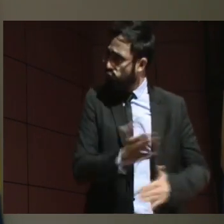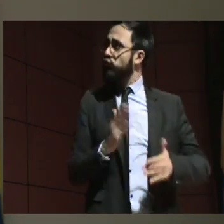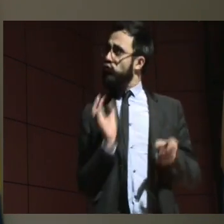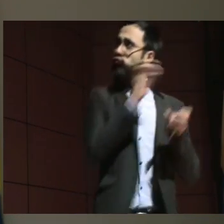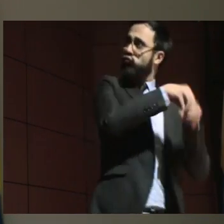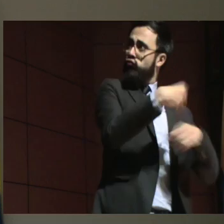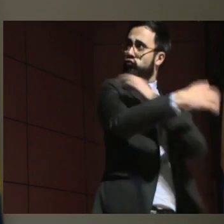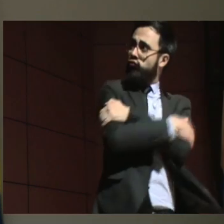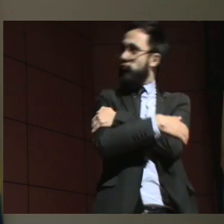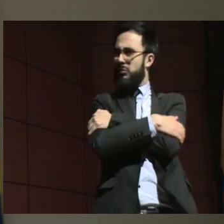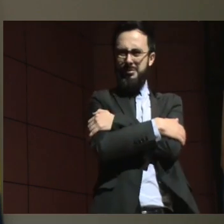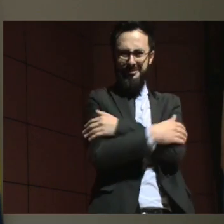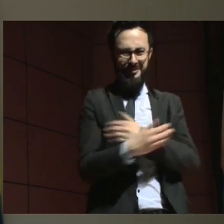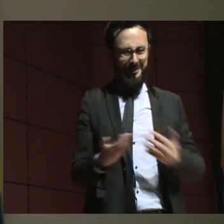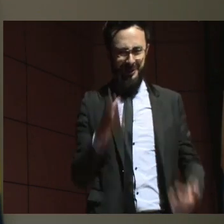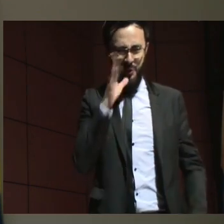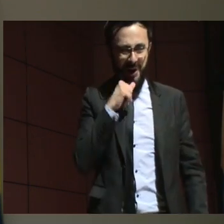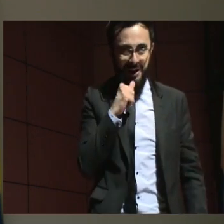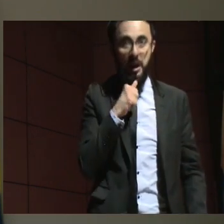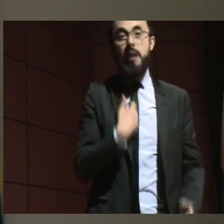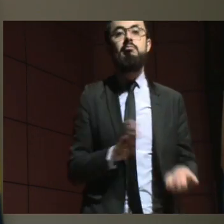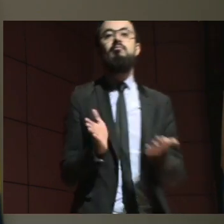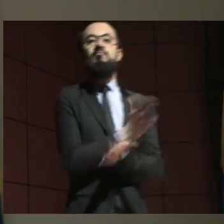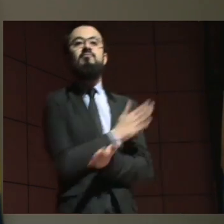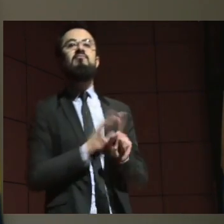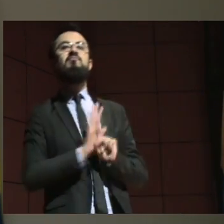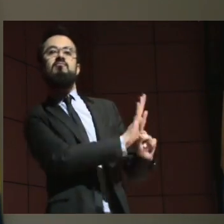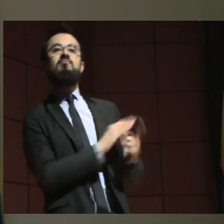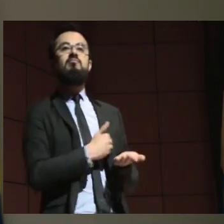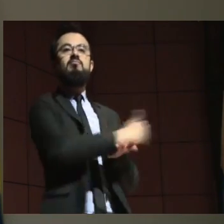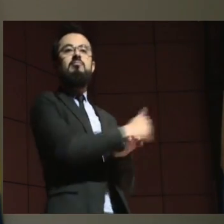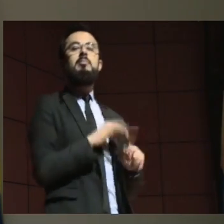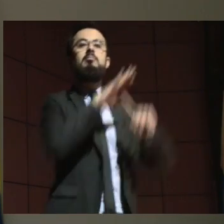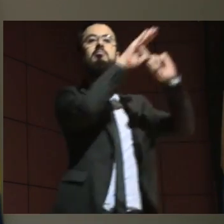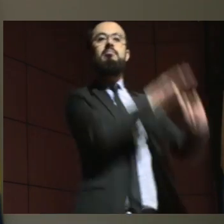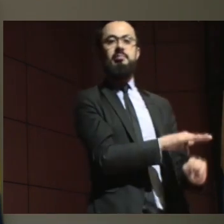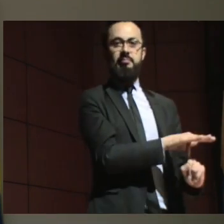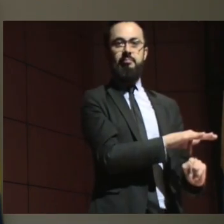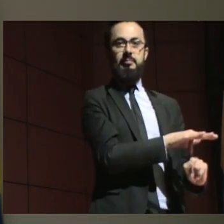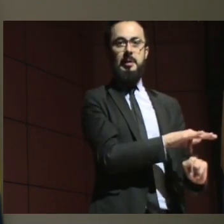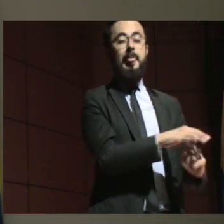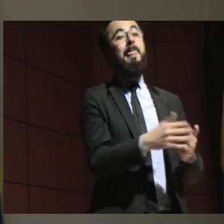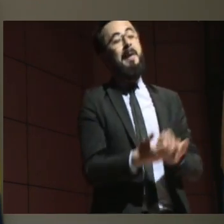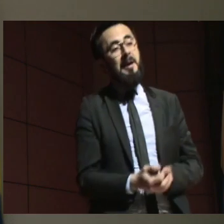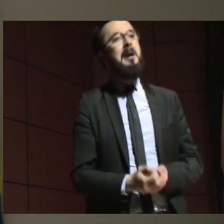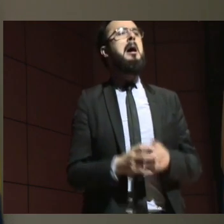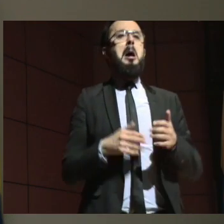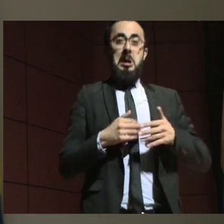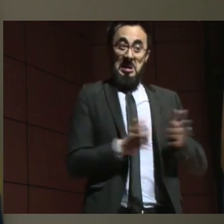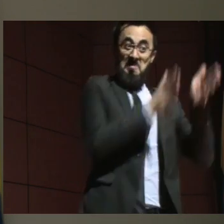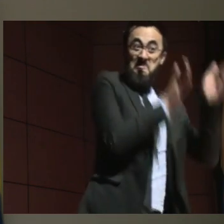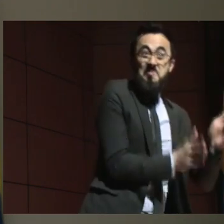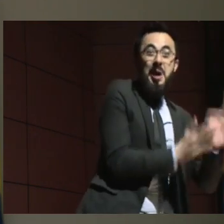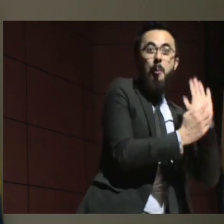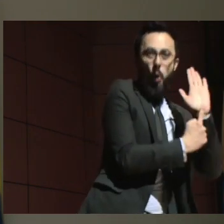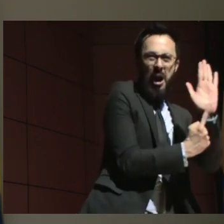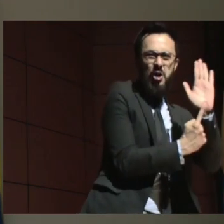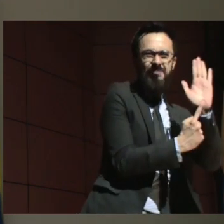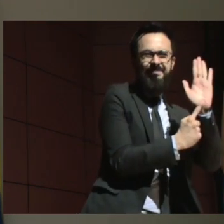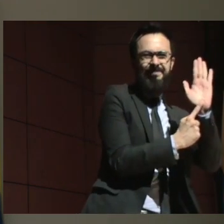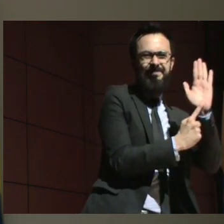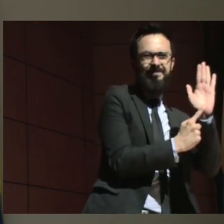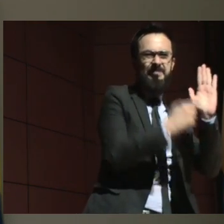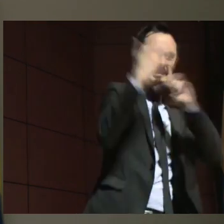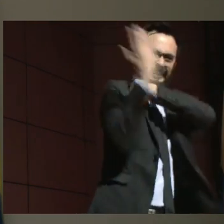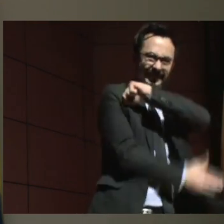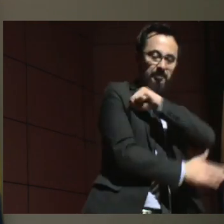herramienta de la exclusión y de la discriminación de las personas con discapacidad. Luego vamos al modelo médico. El modelo médico